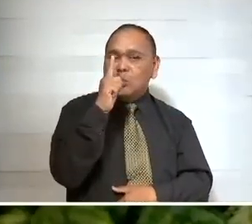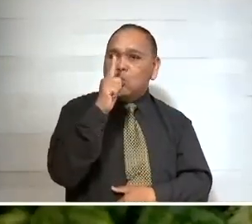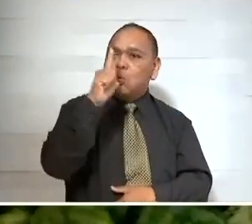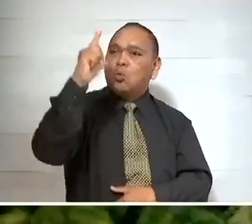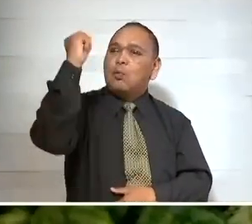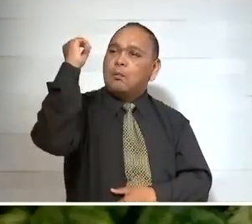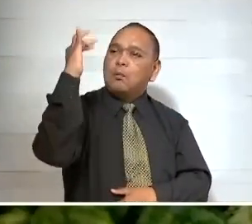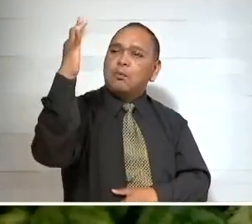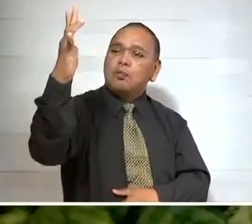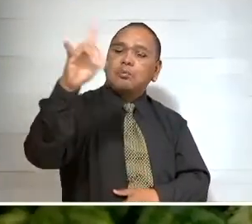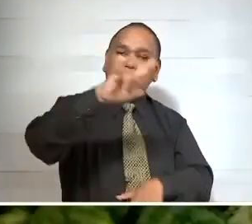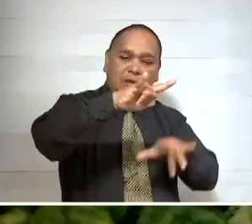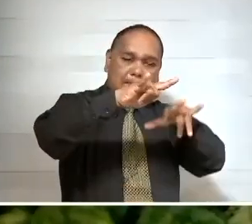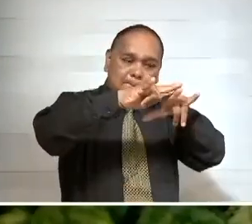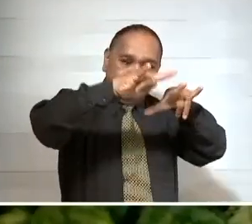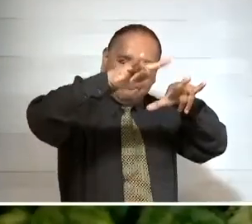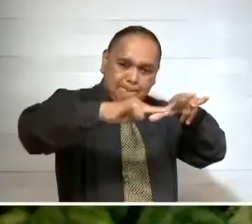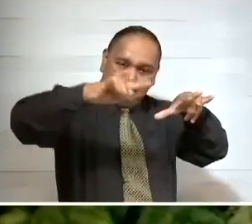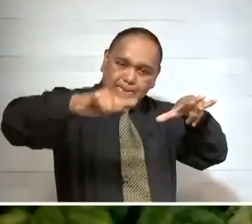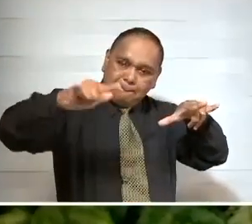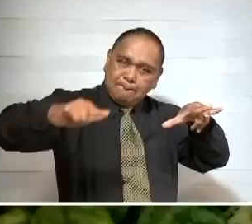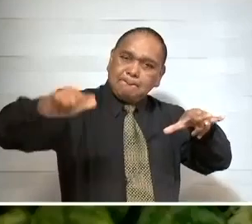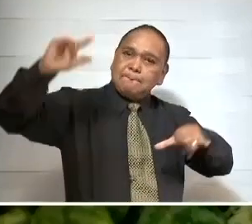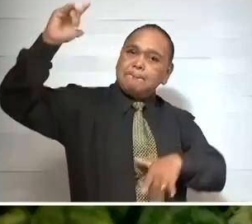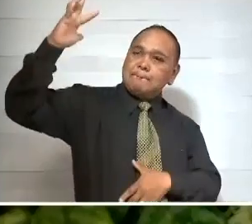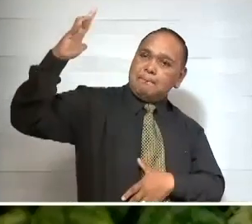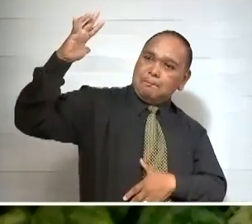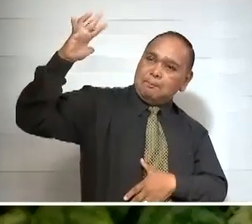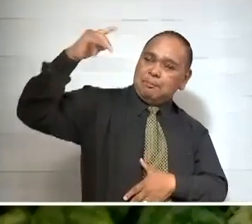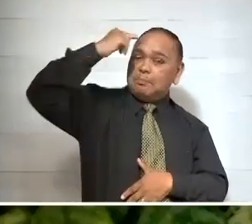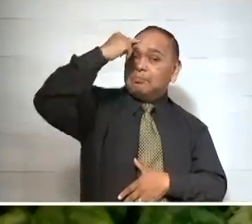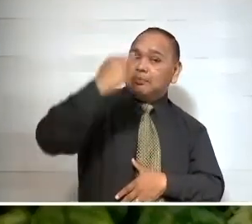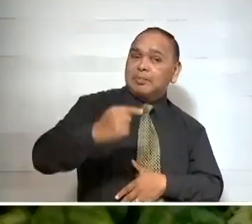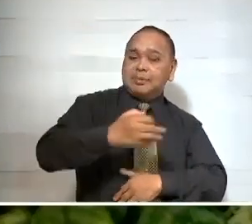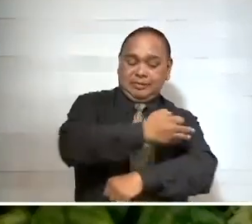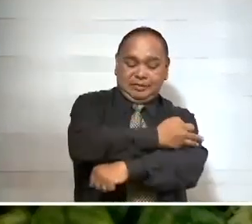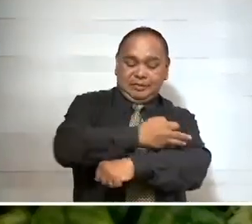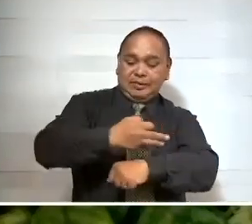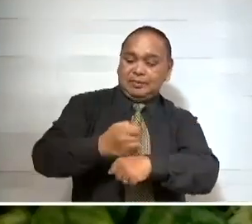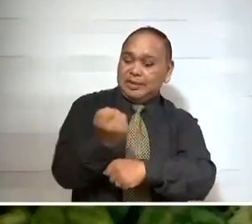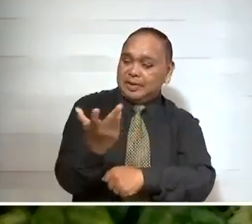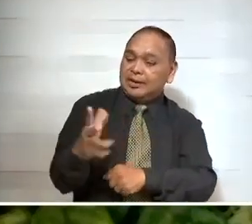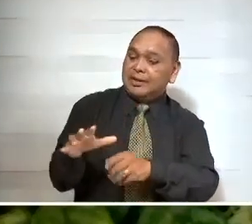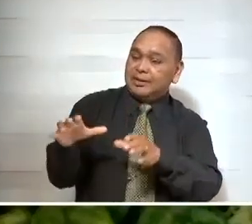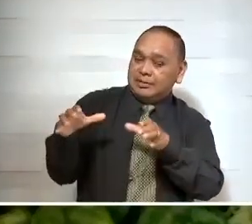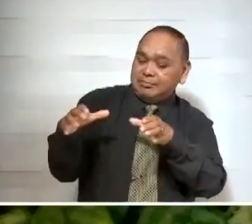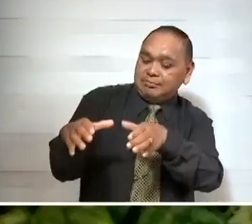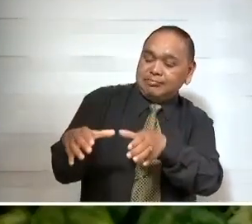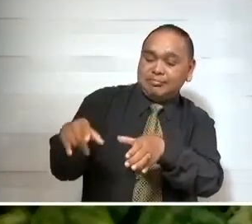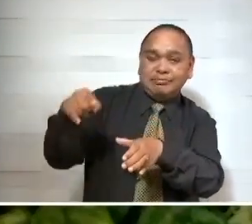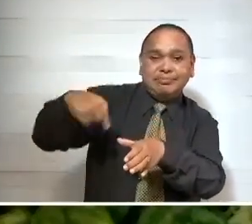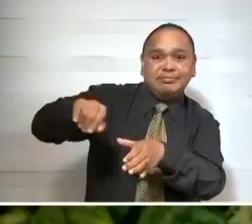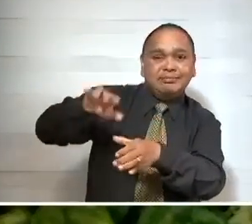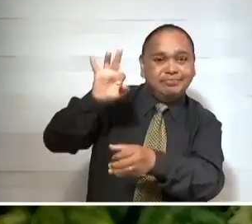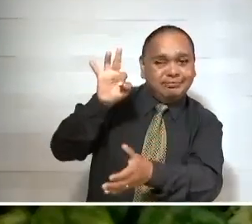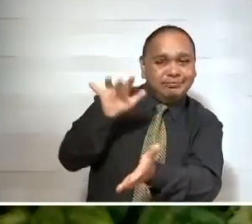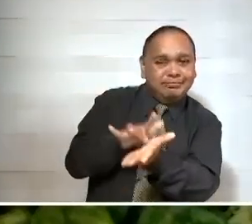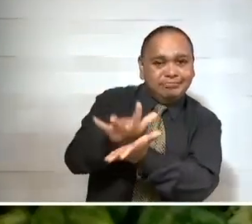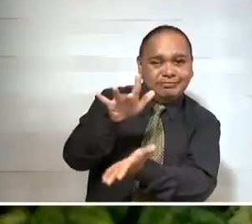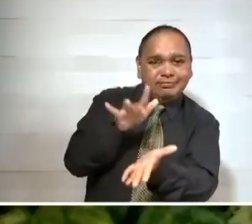con paneles solares para poder apoyar a las colonias que tanto lo necesitan, ¿no? Con una inversión de